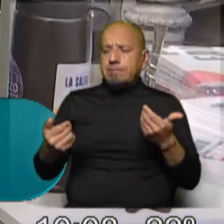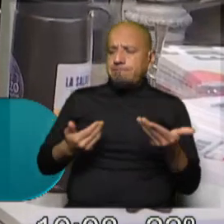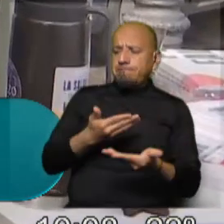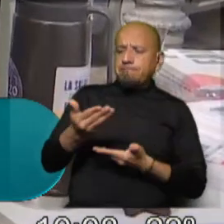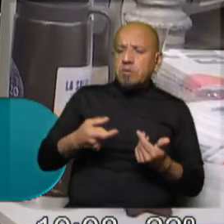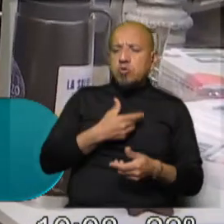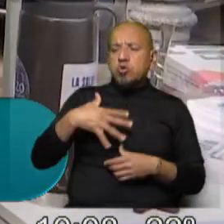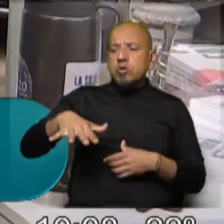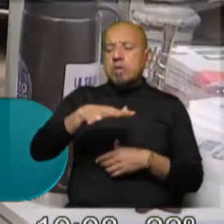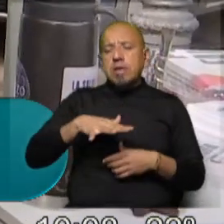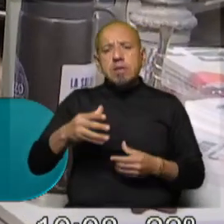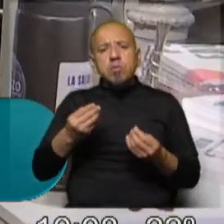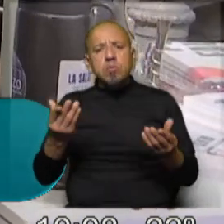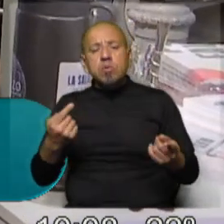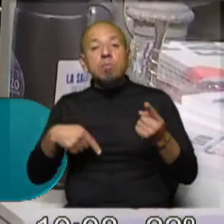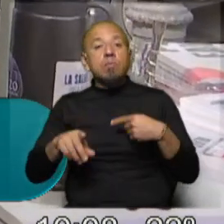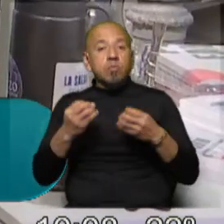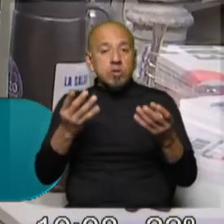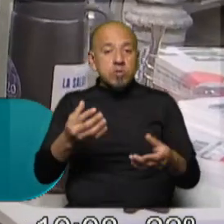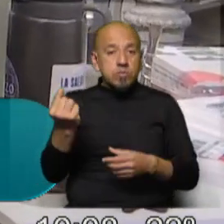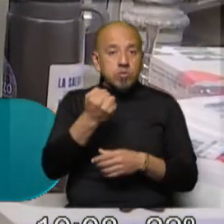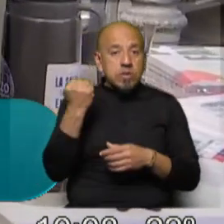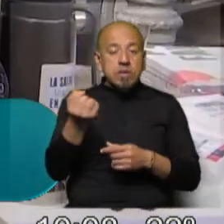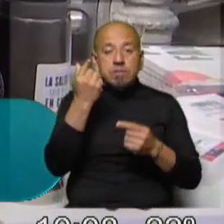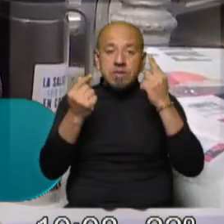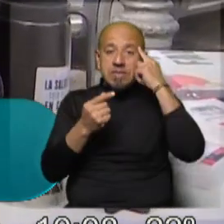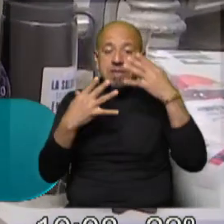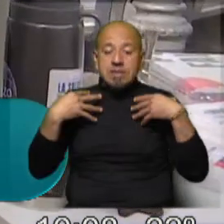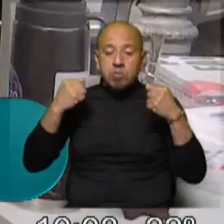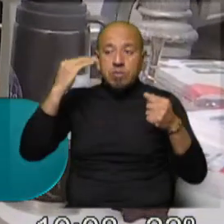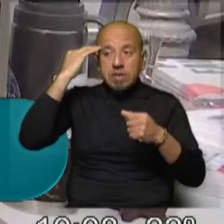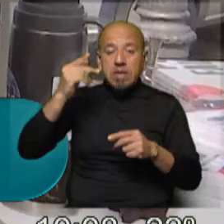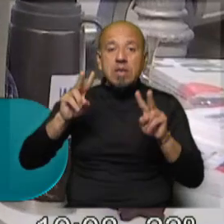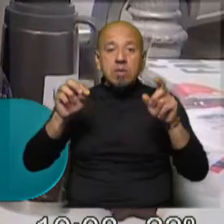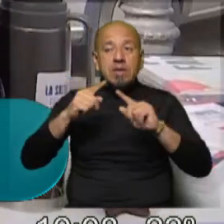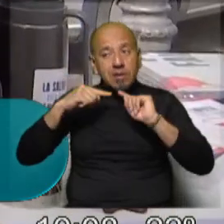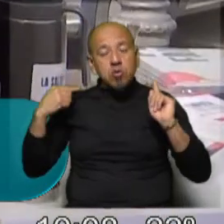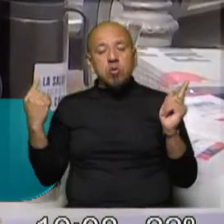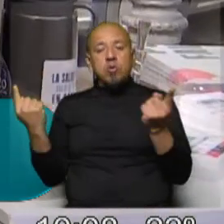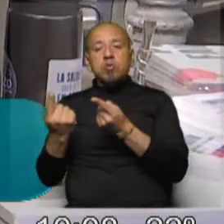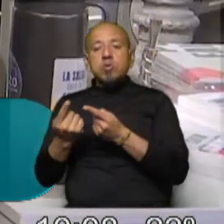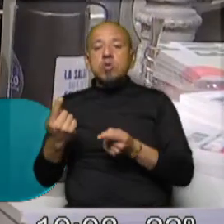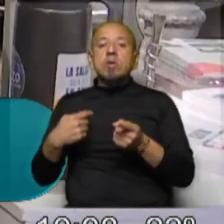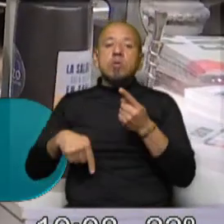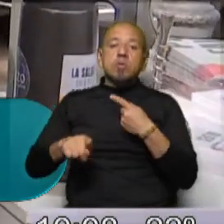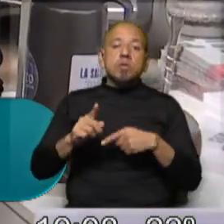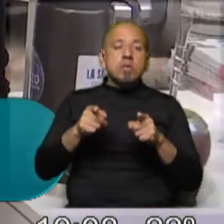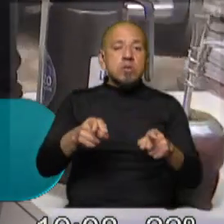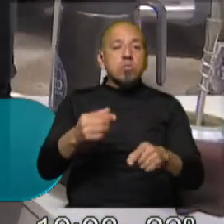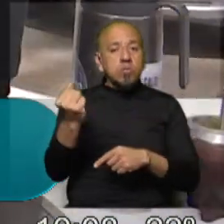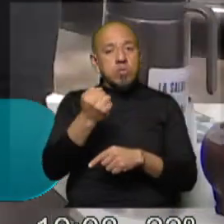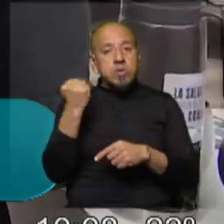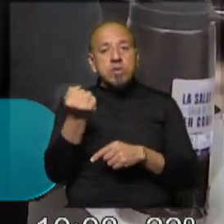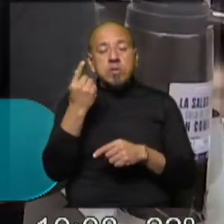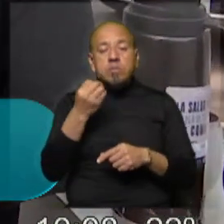como sociedad, y por eso es importantísimo pensar en la salud mental en clave comunitaria, ¿no? Y esto que vos decías también es muy importante,